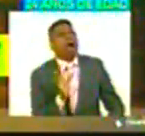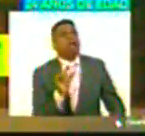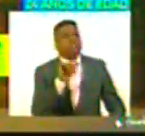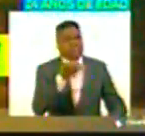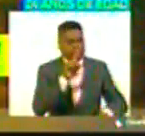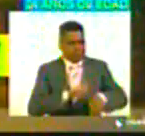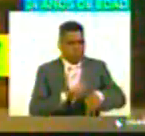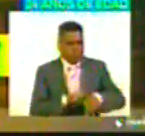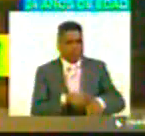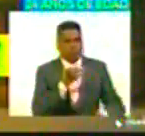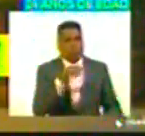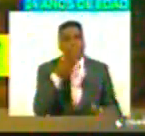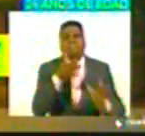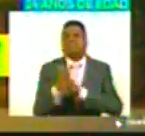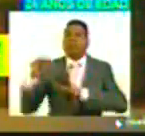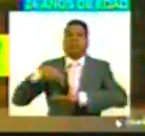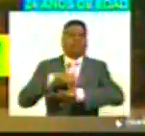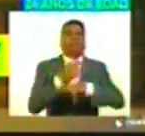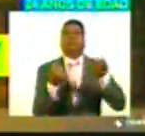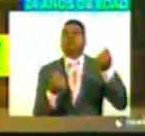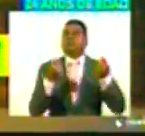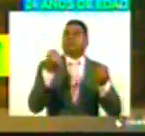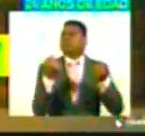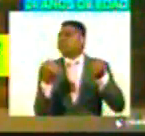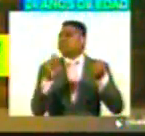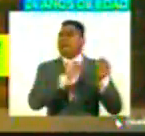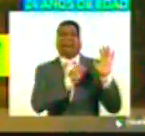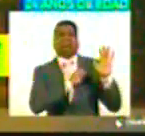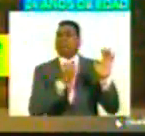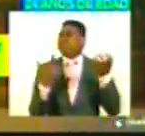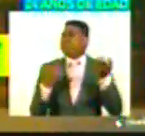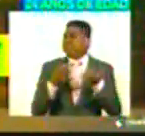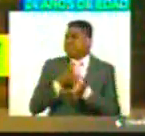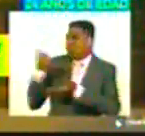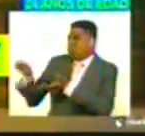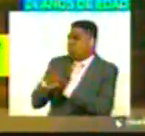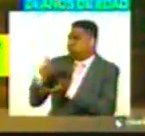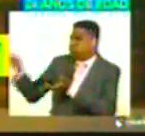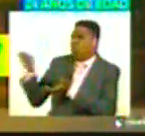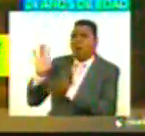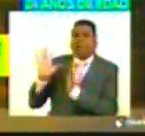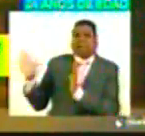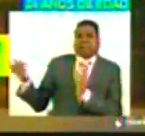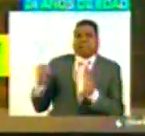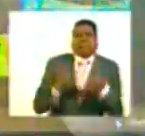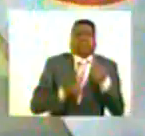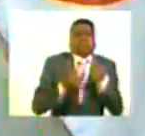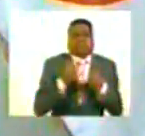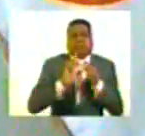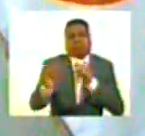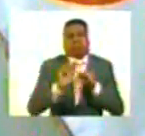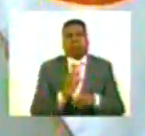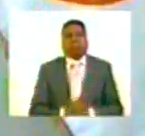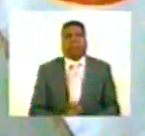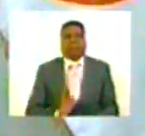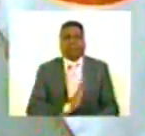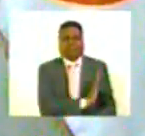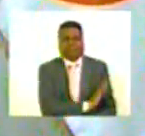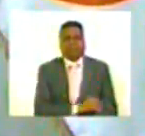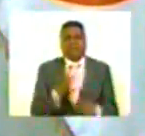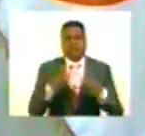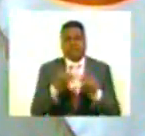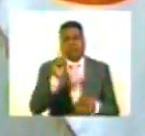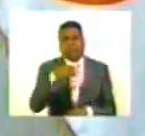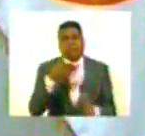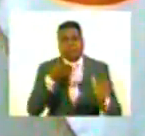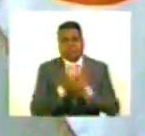por esa zona de la Plaza Altamira. Igual queremos informar los sucesos ocurridos en el estado Carabobo